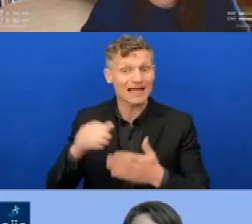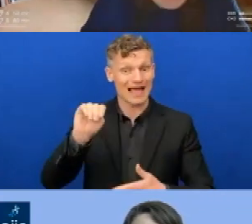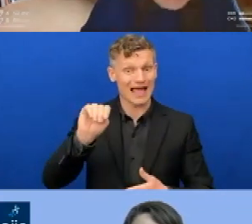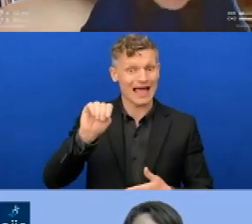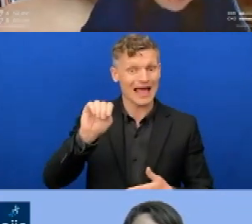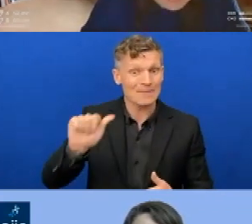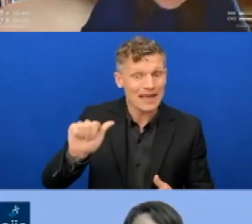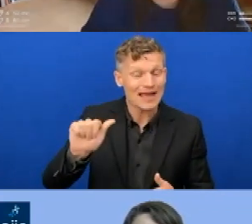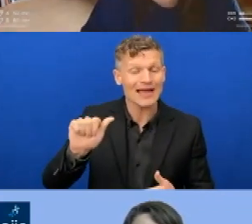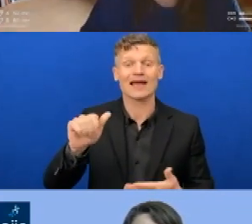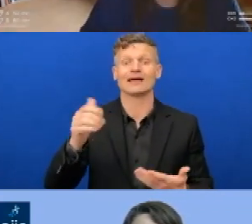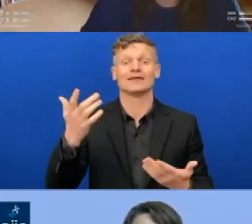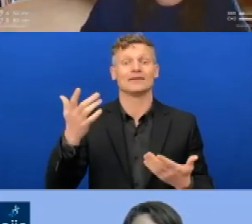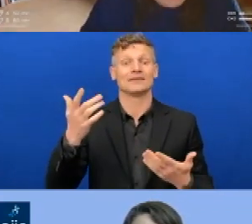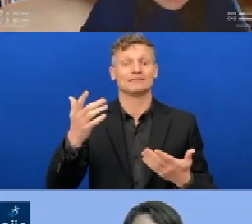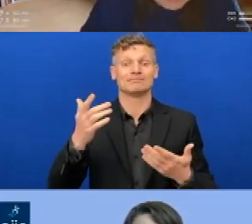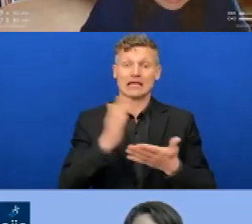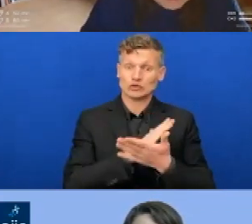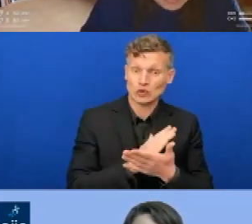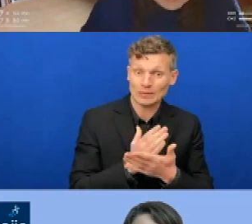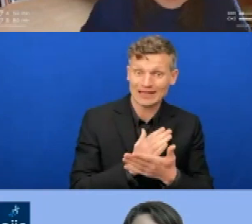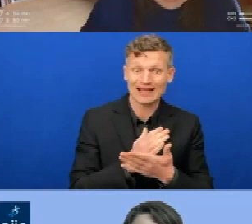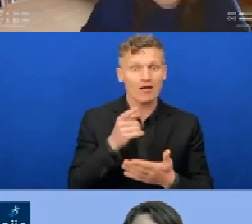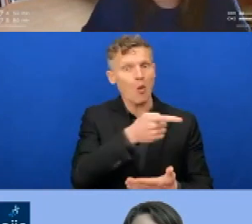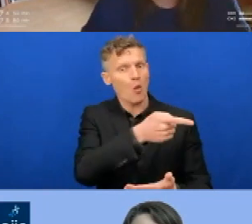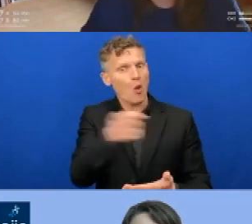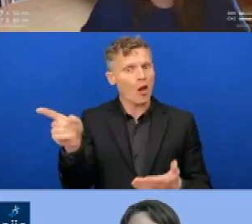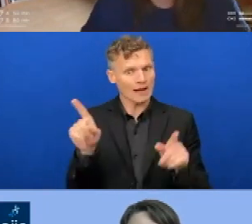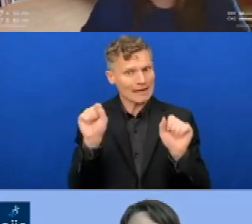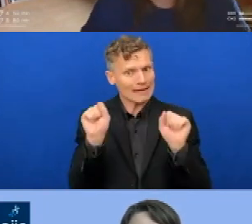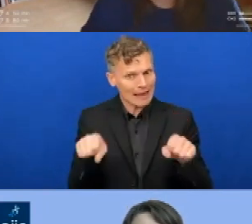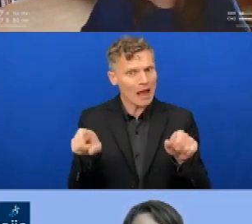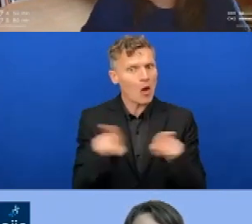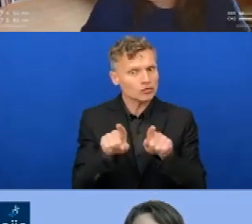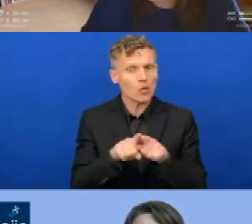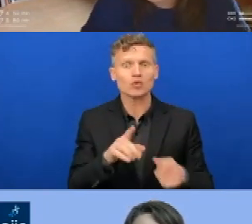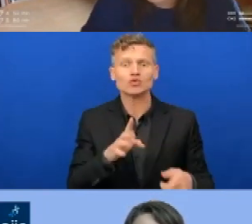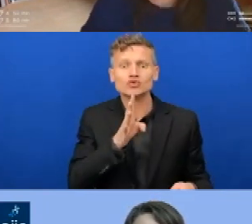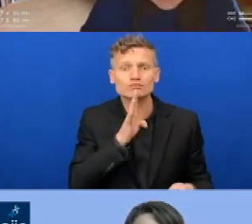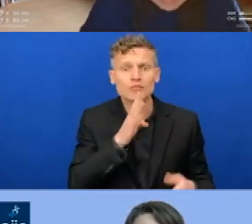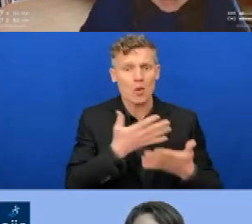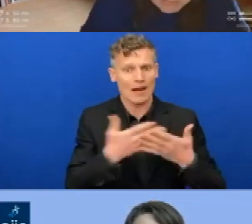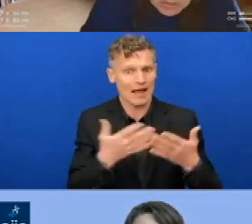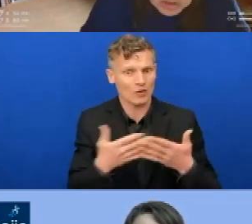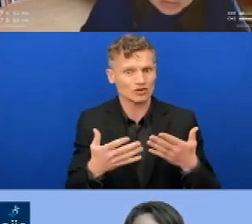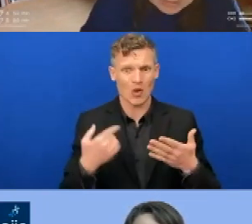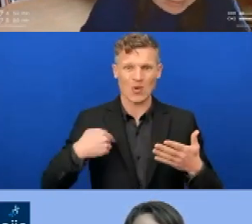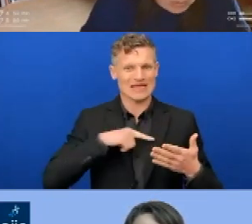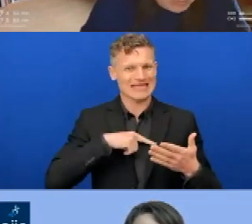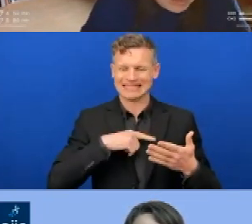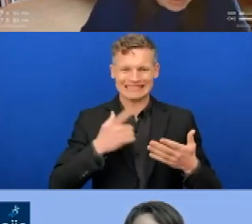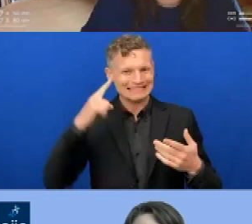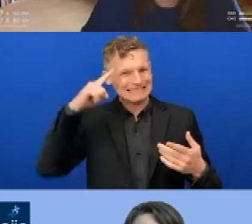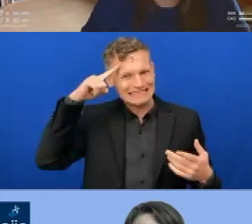nuestro programa también se están formando para ser intérpretes de lengua de señas, en lenguas orales, perdón. Entonces se hace muy difícil